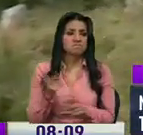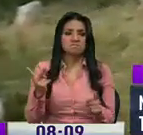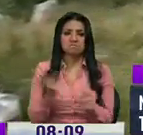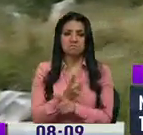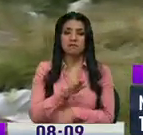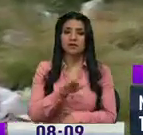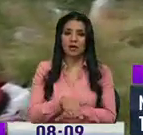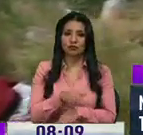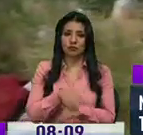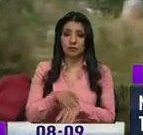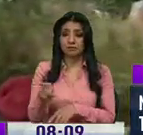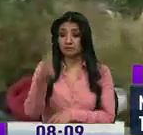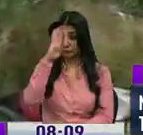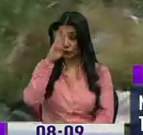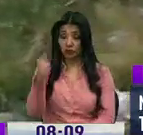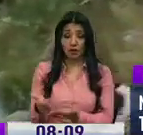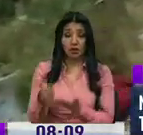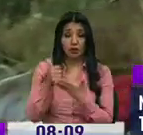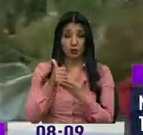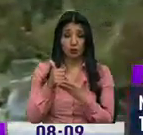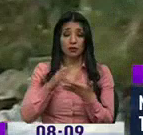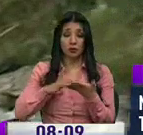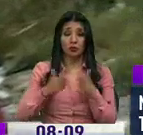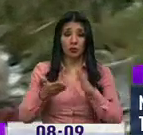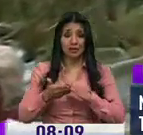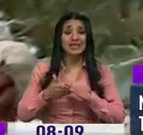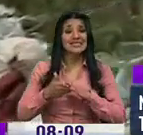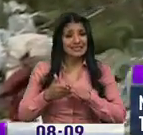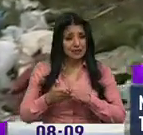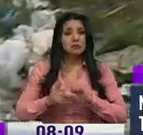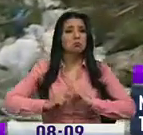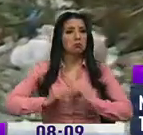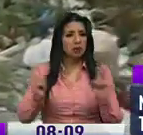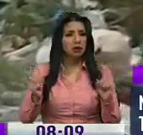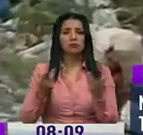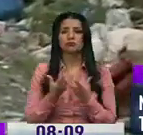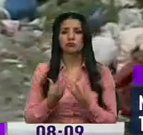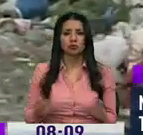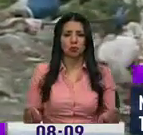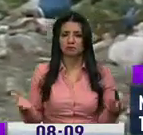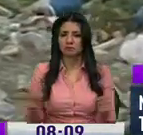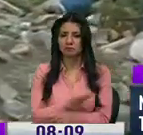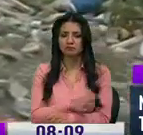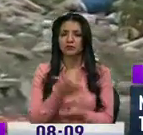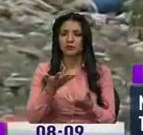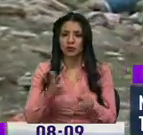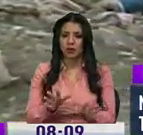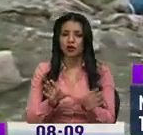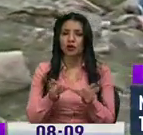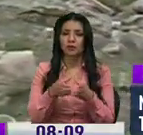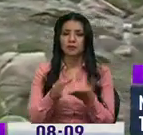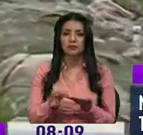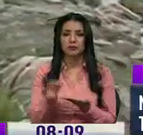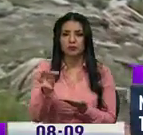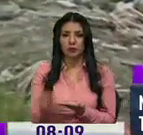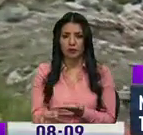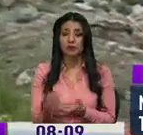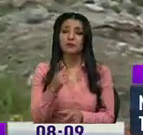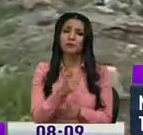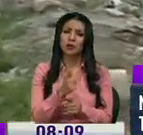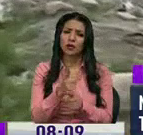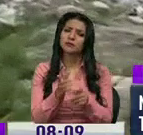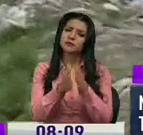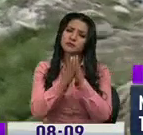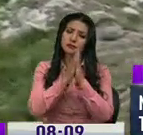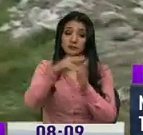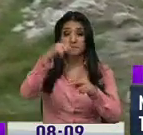la ayuda de la Policía Nacional que tiene la comunidad de aquí del norte de la capital del Comité del Pueblo, para lo cual entonces acuden hasta nuestro